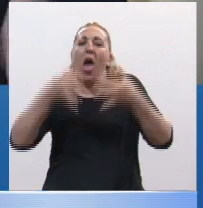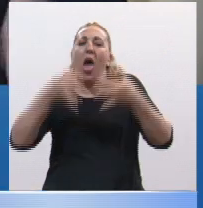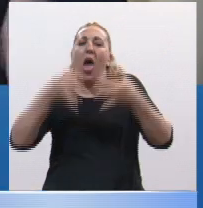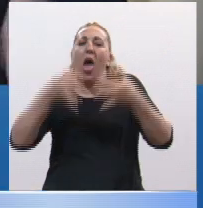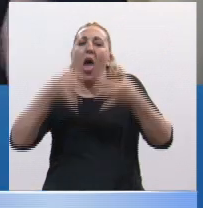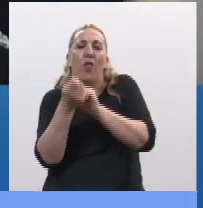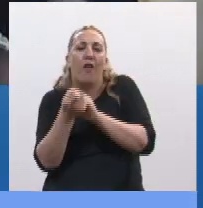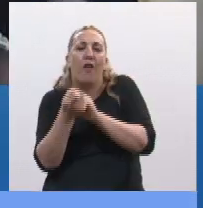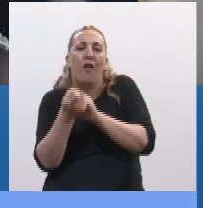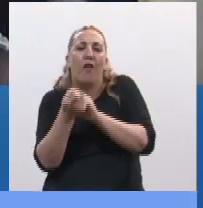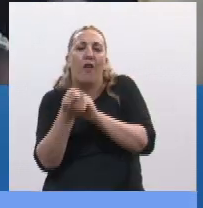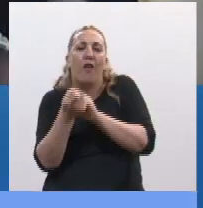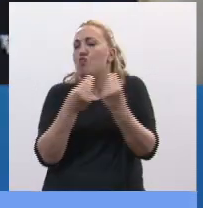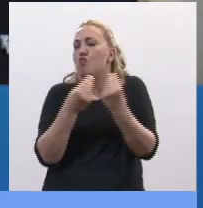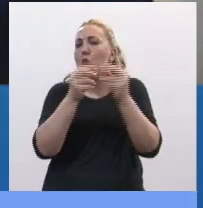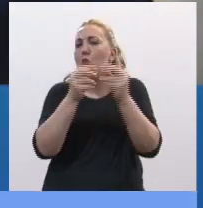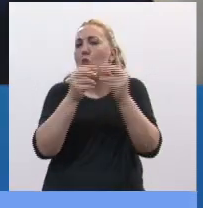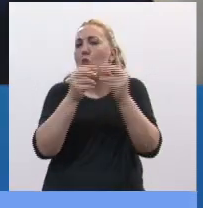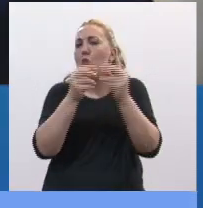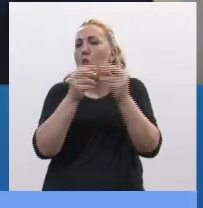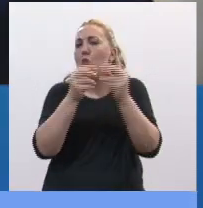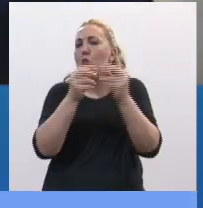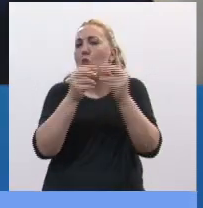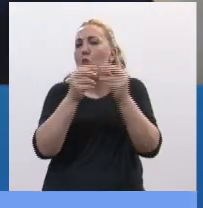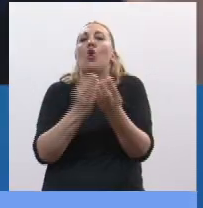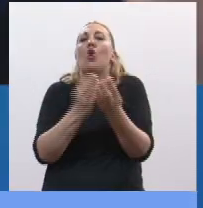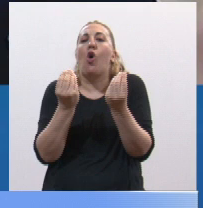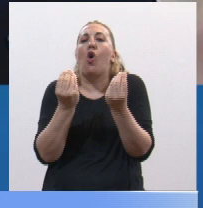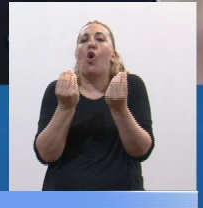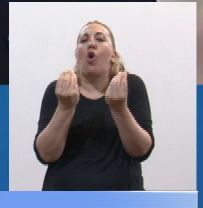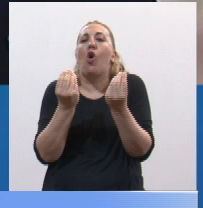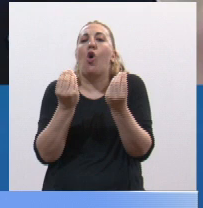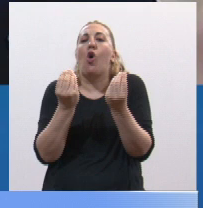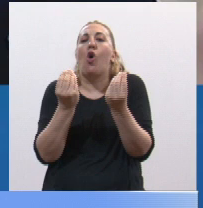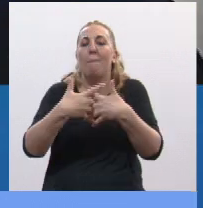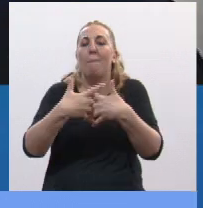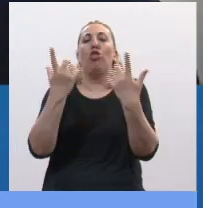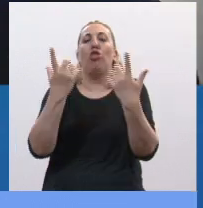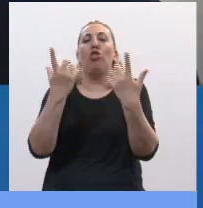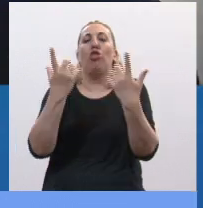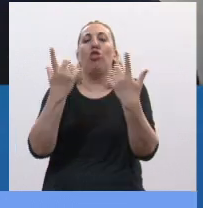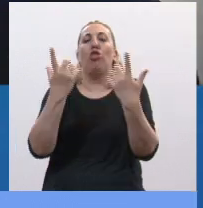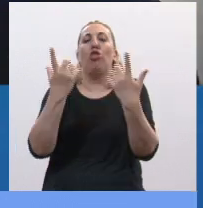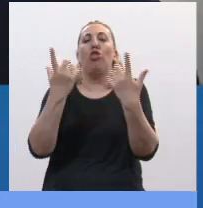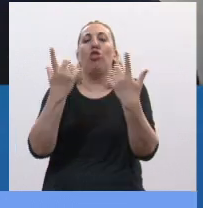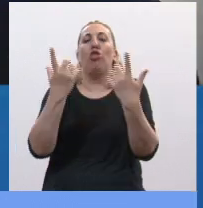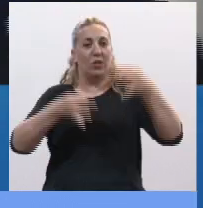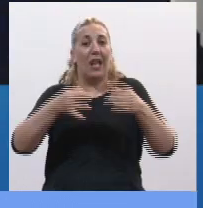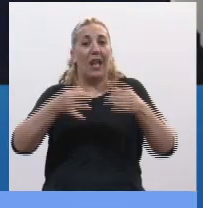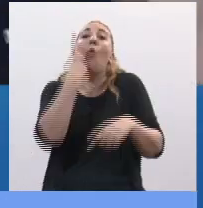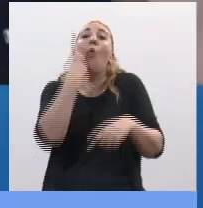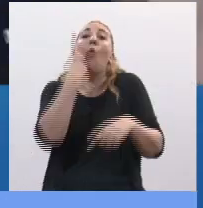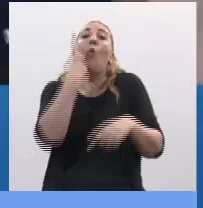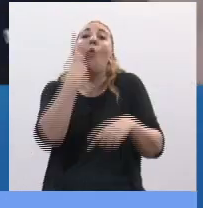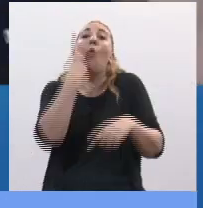de eventuales modificaciones de un montón de leyes que tienen que ver con el funcionamiento de la justicia en la Argentina, entre ellos el Ministerio